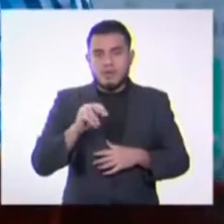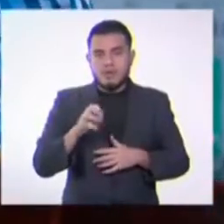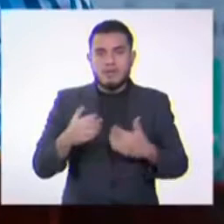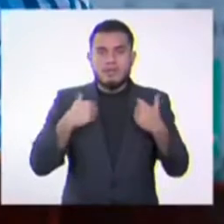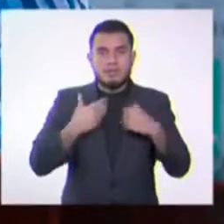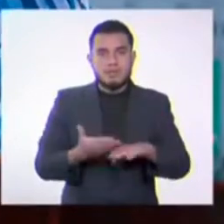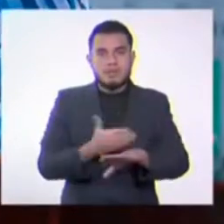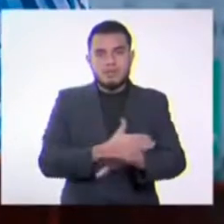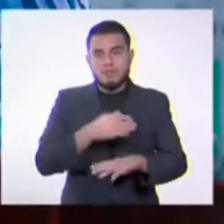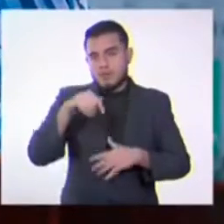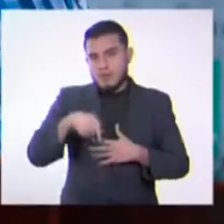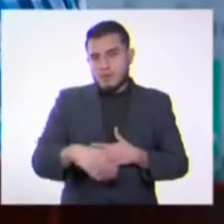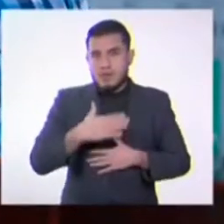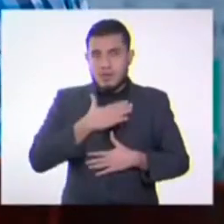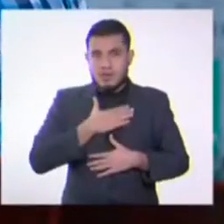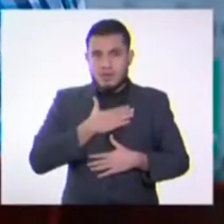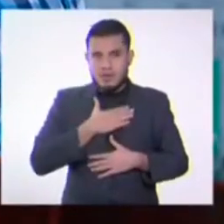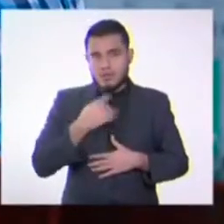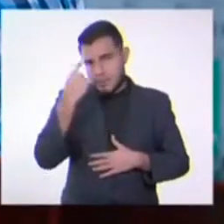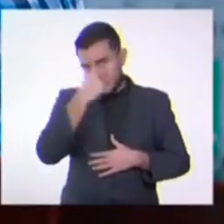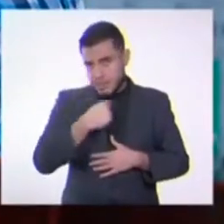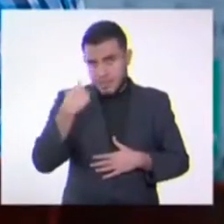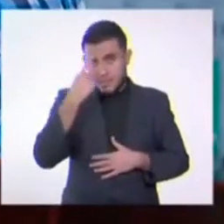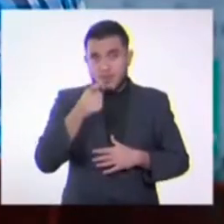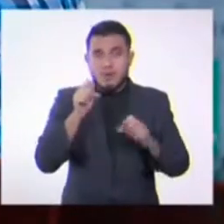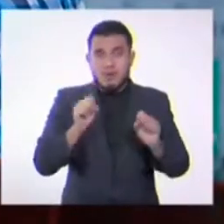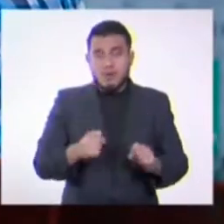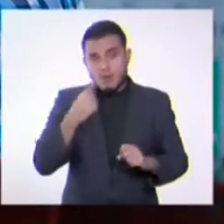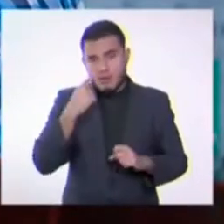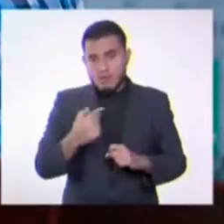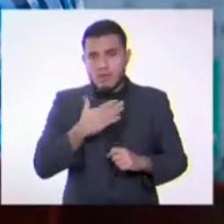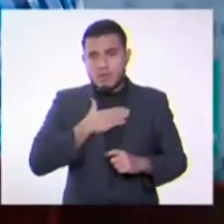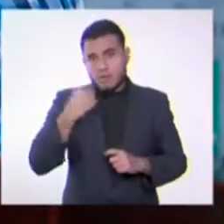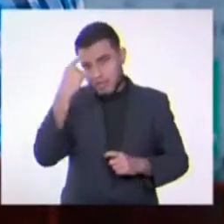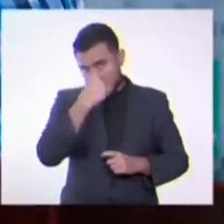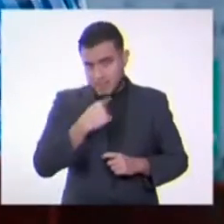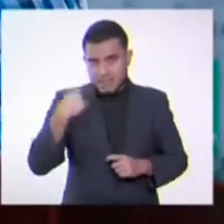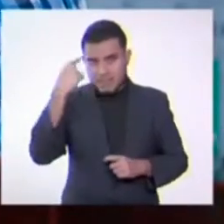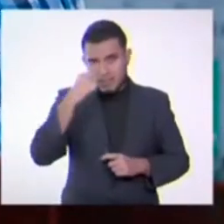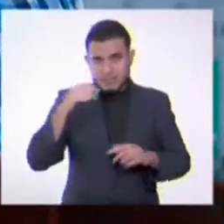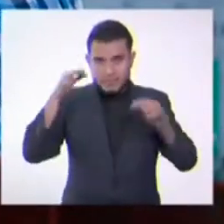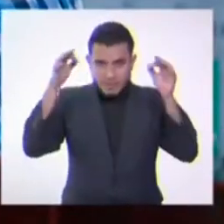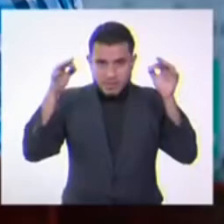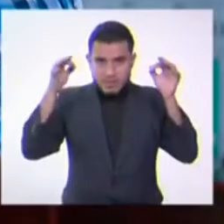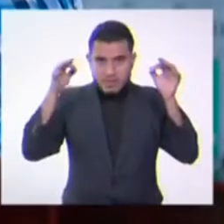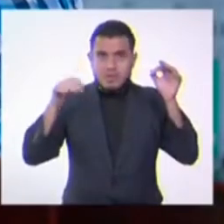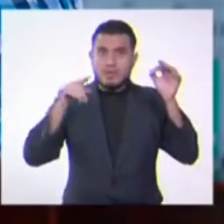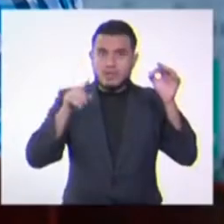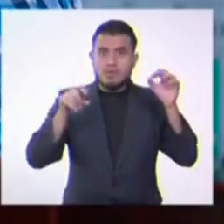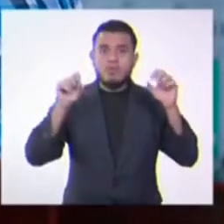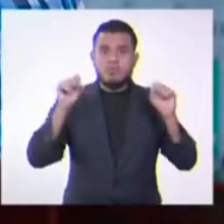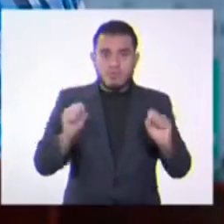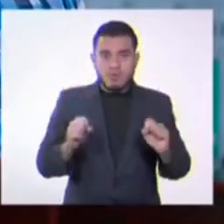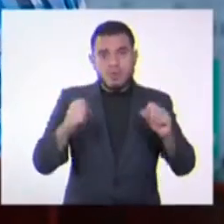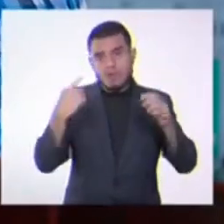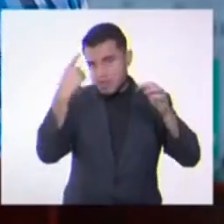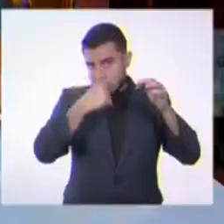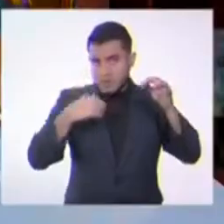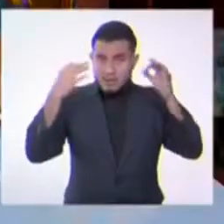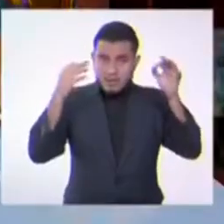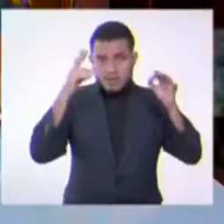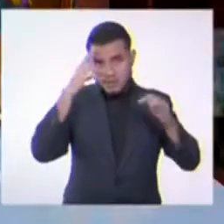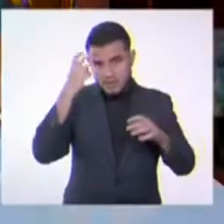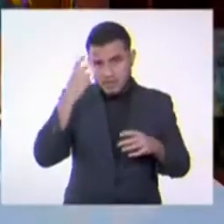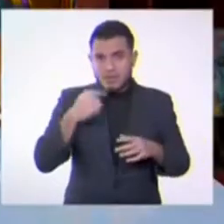lo pongo ahora frente a mi rostro, ¿puedes observar mi rostro? Si todavía lo puedes observar, significa que tengo